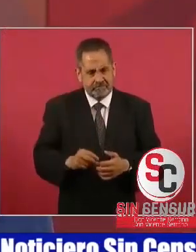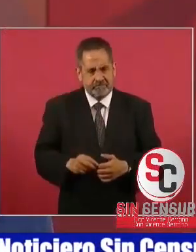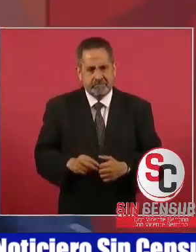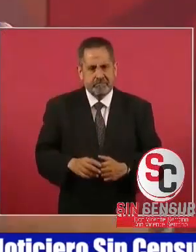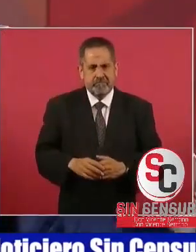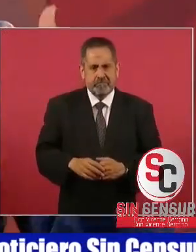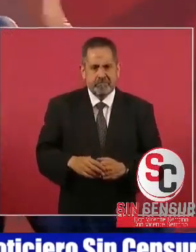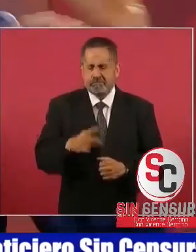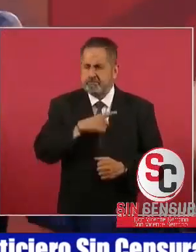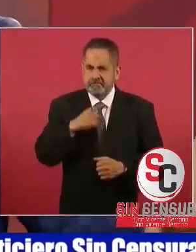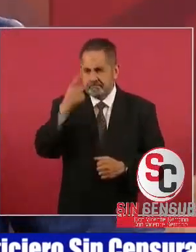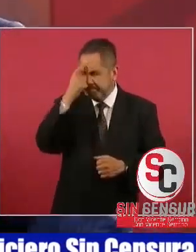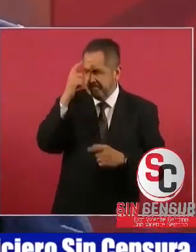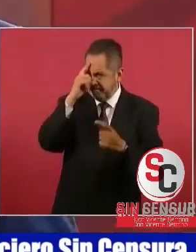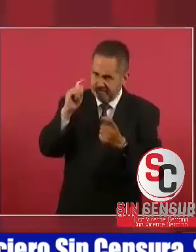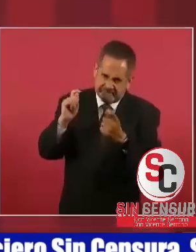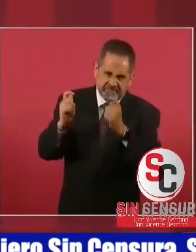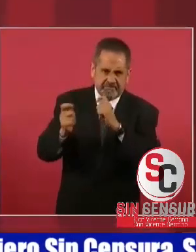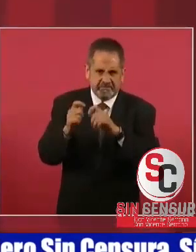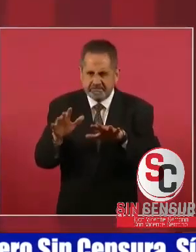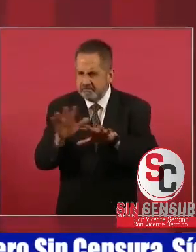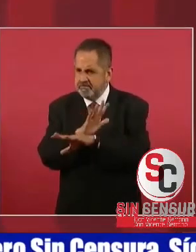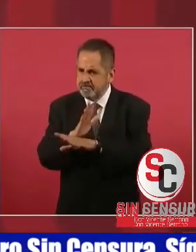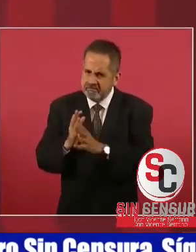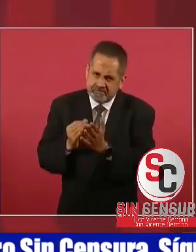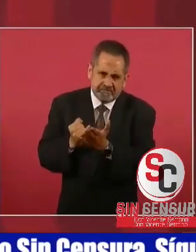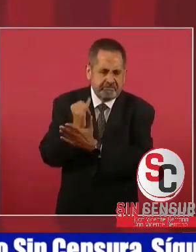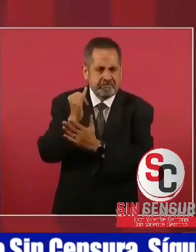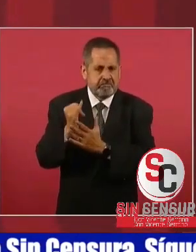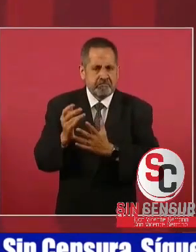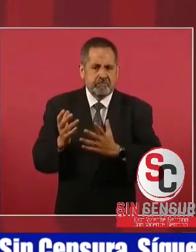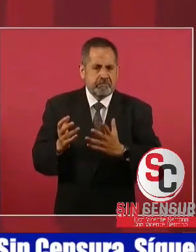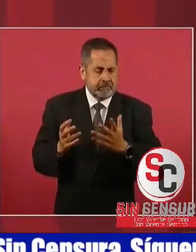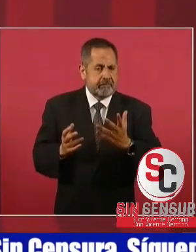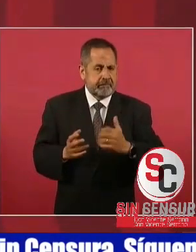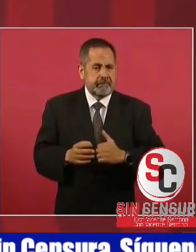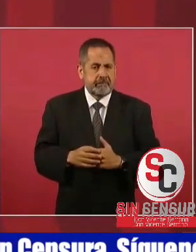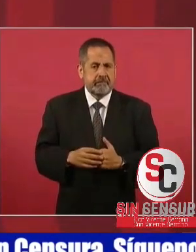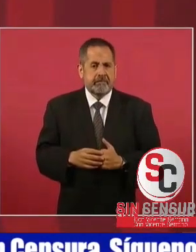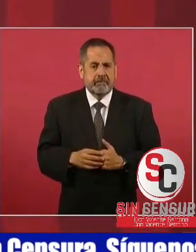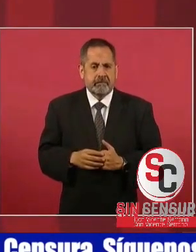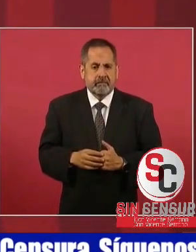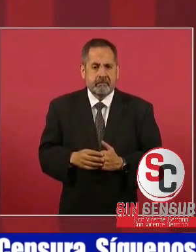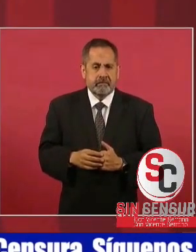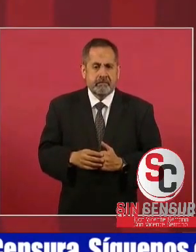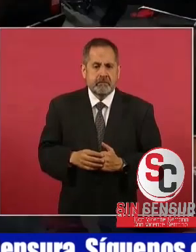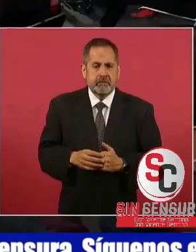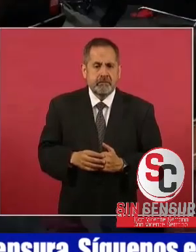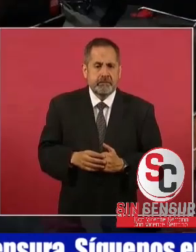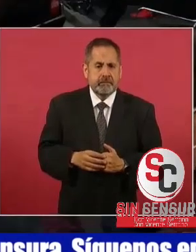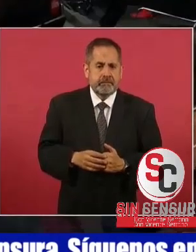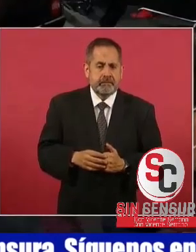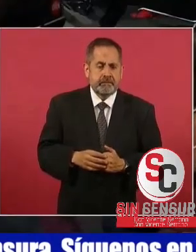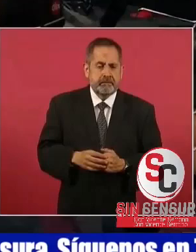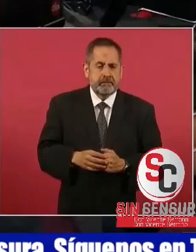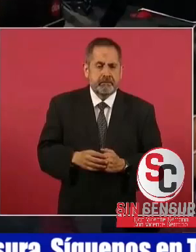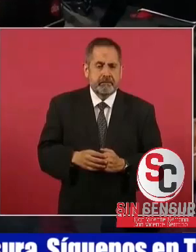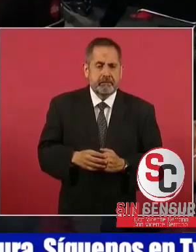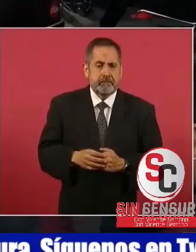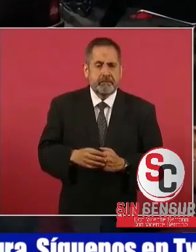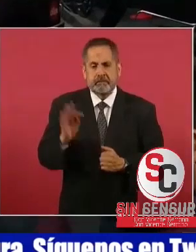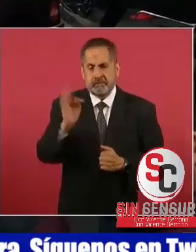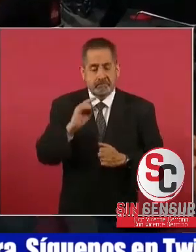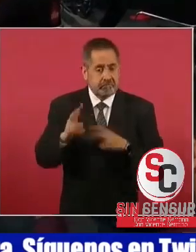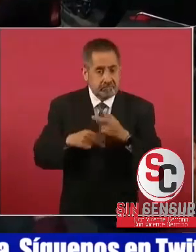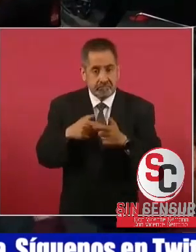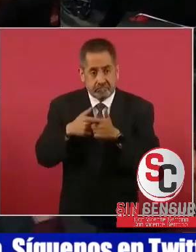figura presidencial. Los delitos están fincados claramente en el marco jurídico, en el Código Penal Federal, y aquí